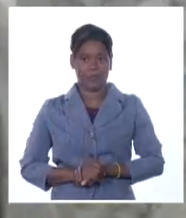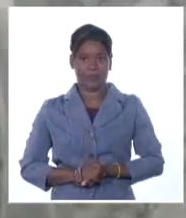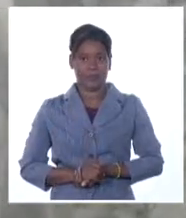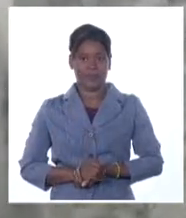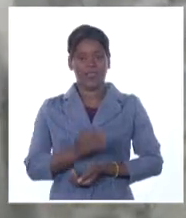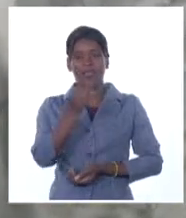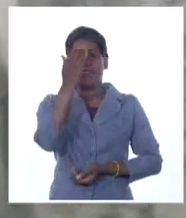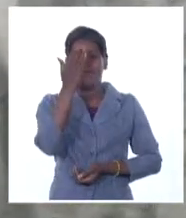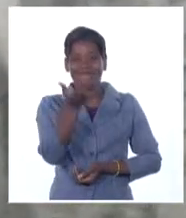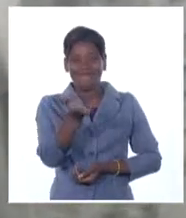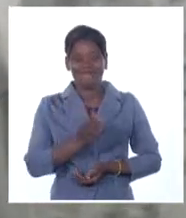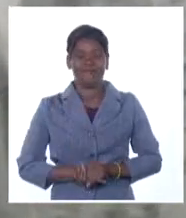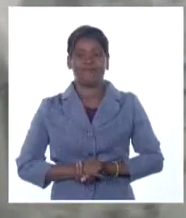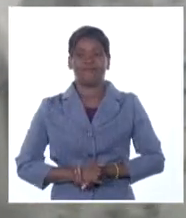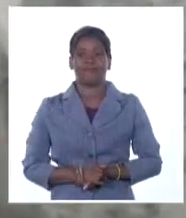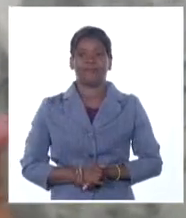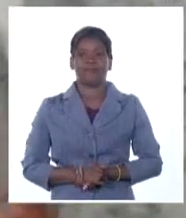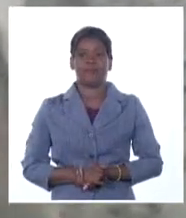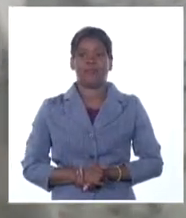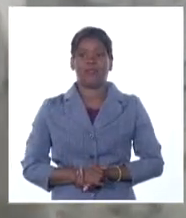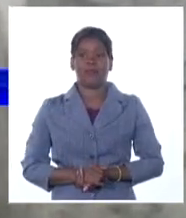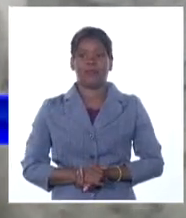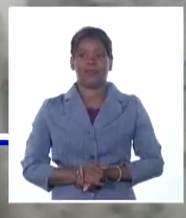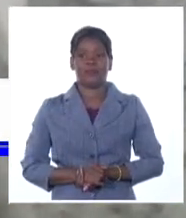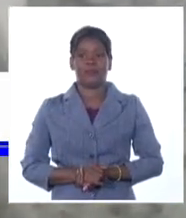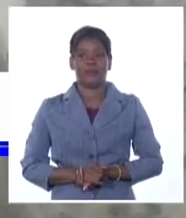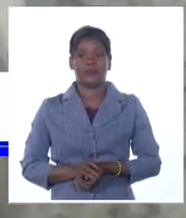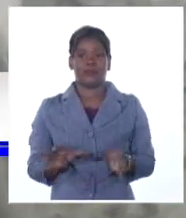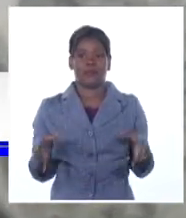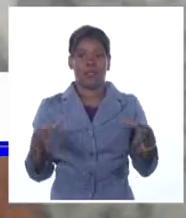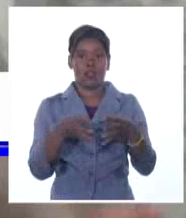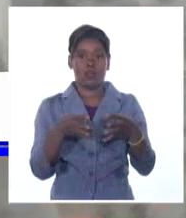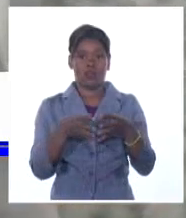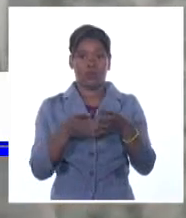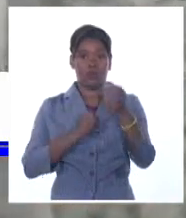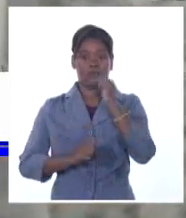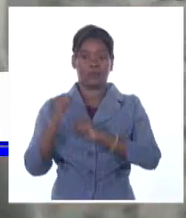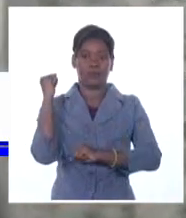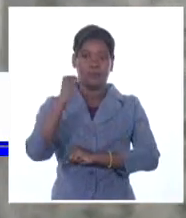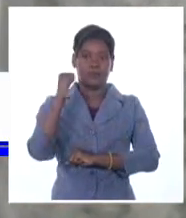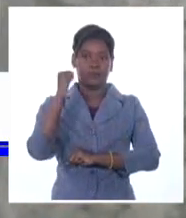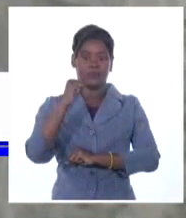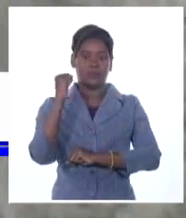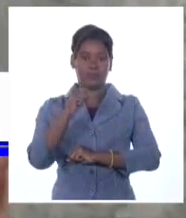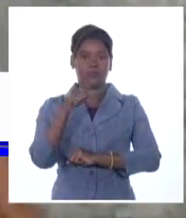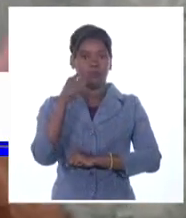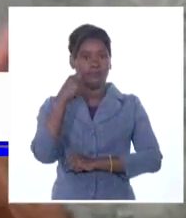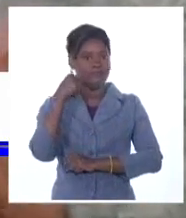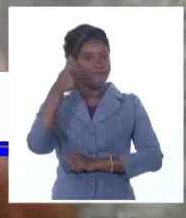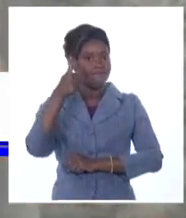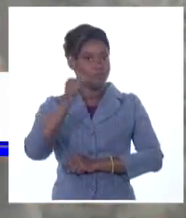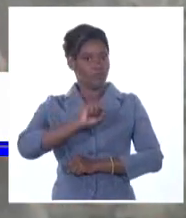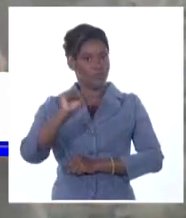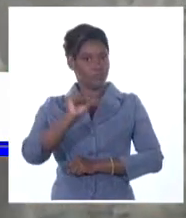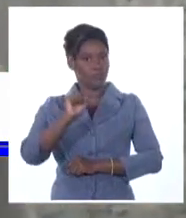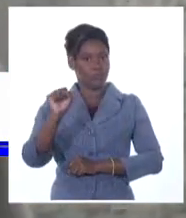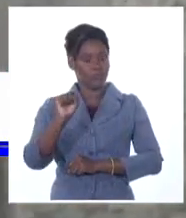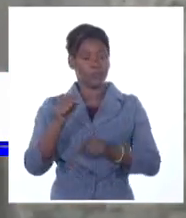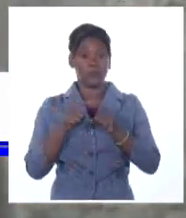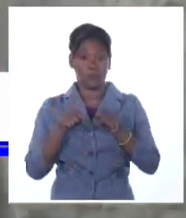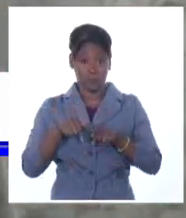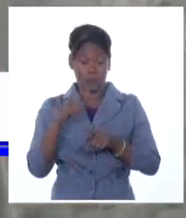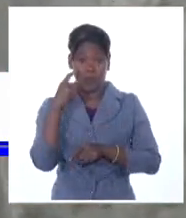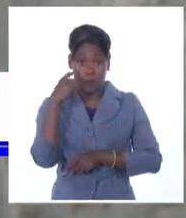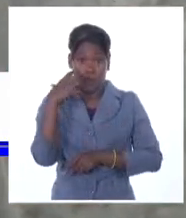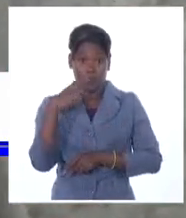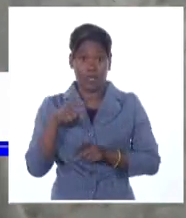Muchas gracias, Pavel. Y los domadores nos siguen obligando, y qué bueno, a reportar solo